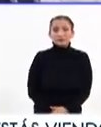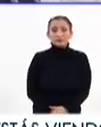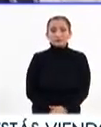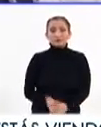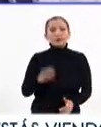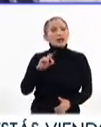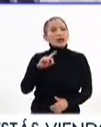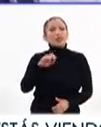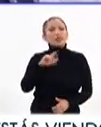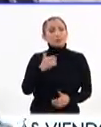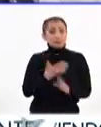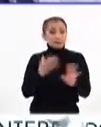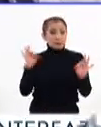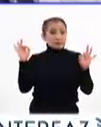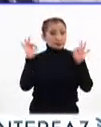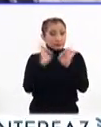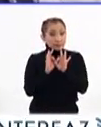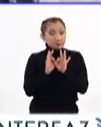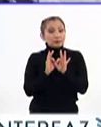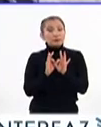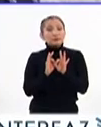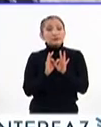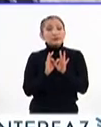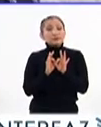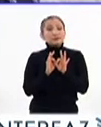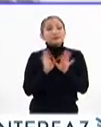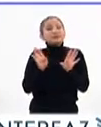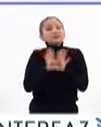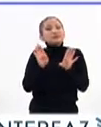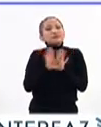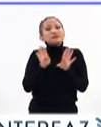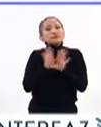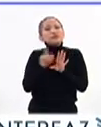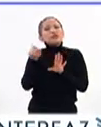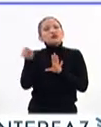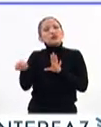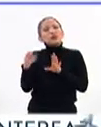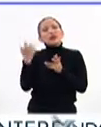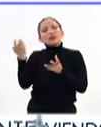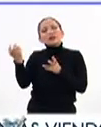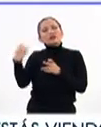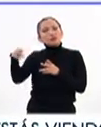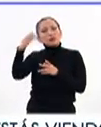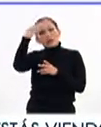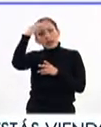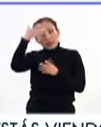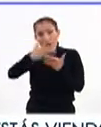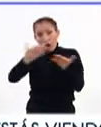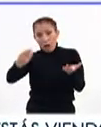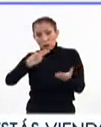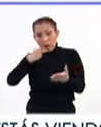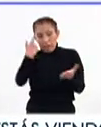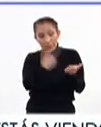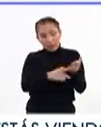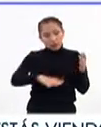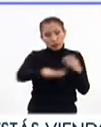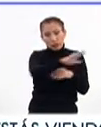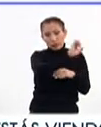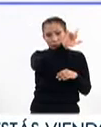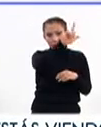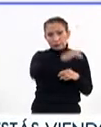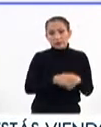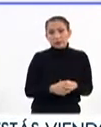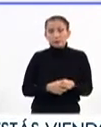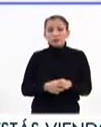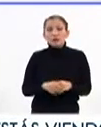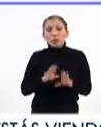Claro, Fernanda. Y bueno, es muy importante además cómo estás aplicando esta experiencia pues ya en tu parte